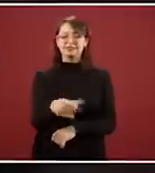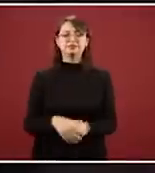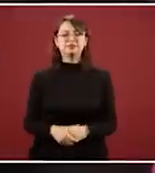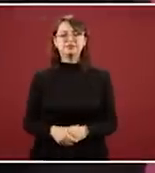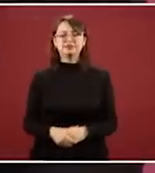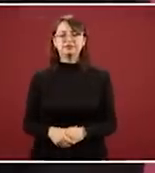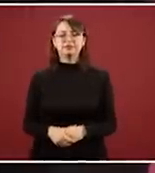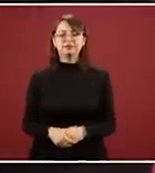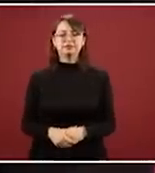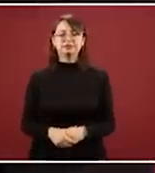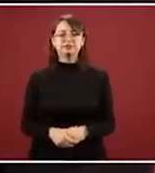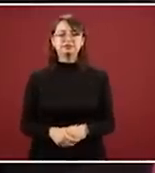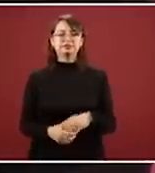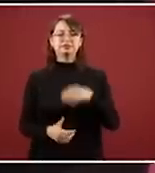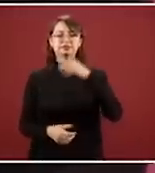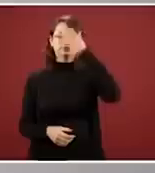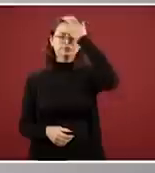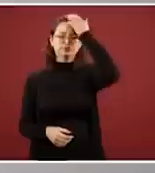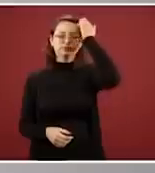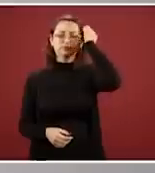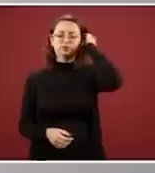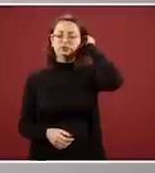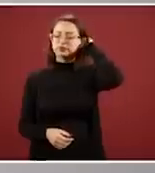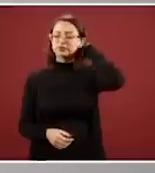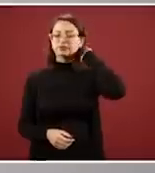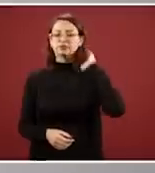No vamos a permitir que se unan